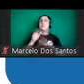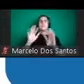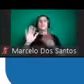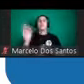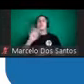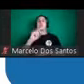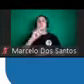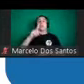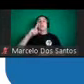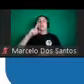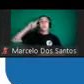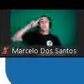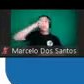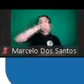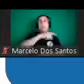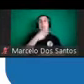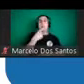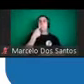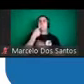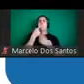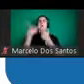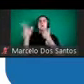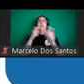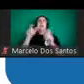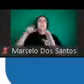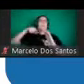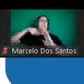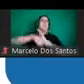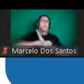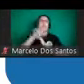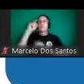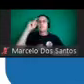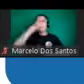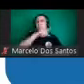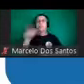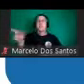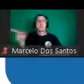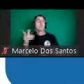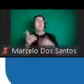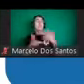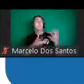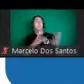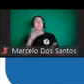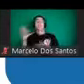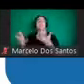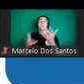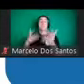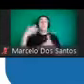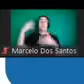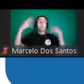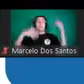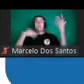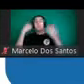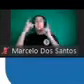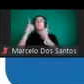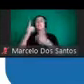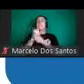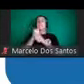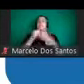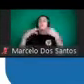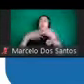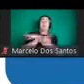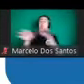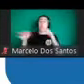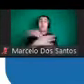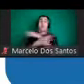de manera sencilla, de manera simple, tener la apertura y la disposición de escuchar sus preguntas, sus dudas,